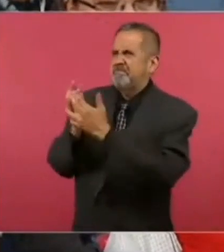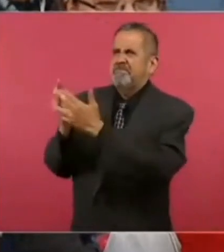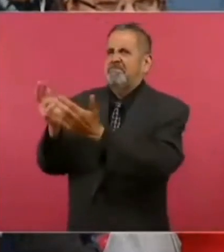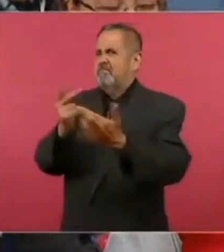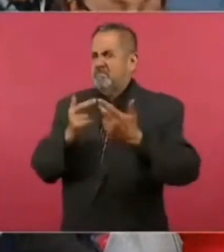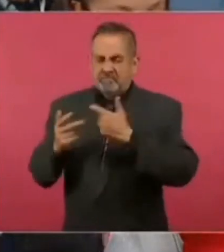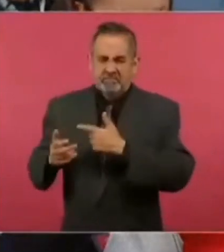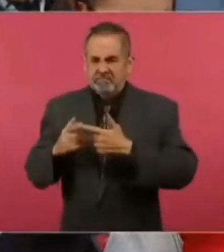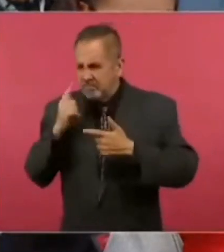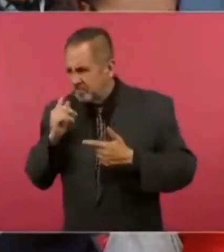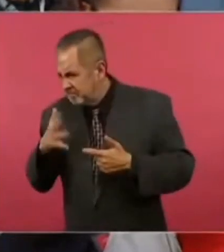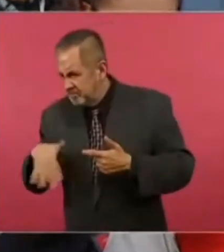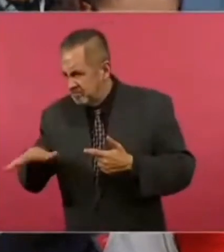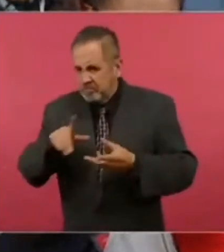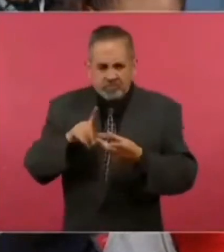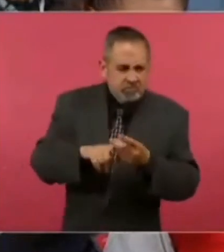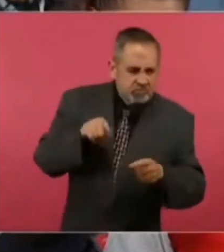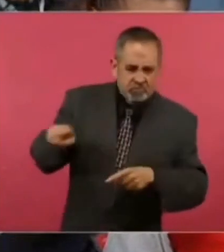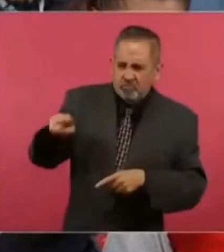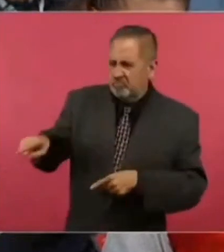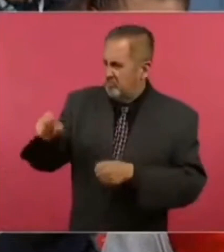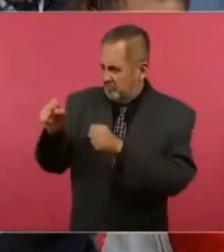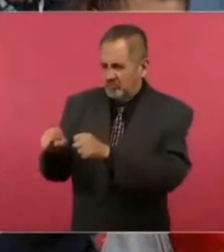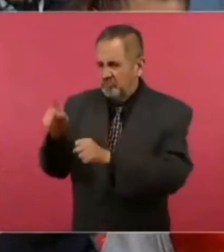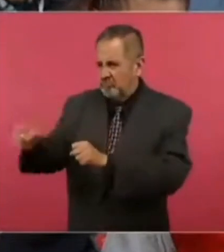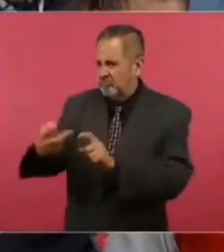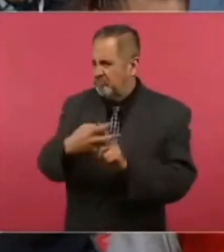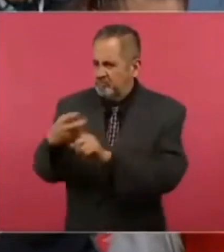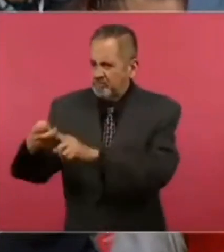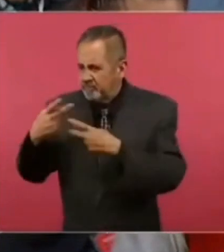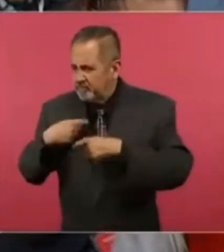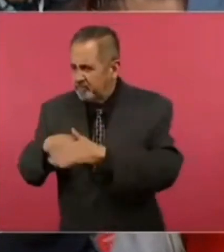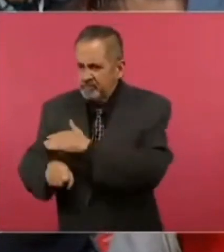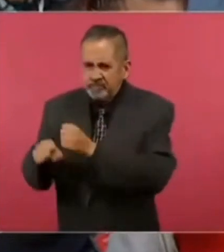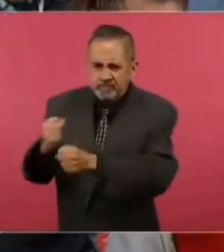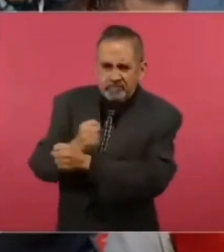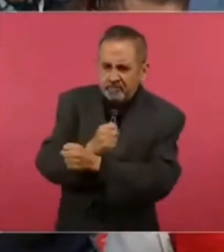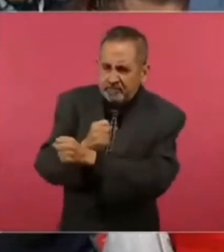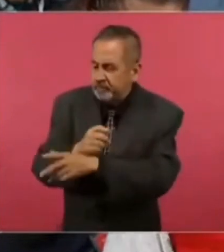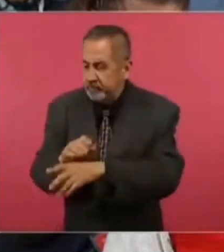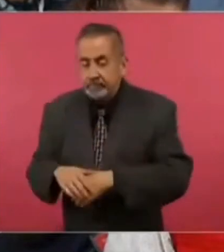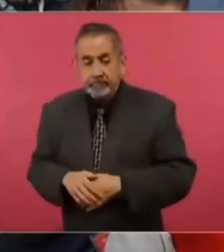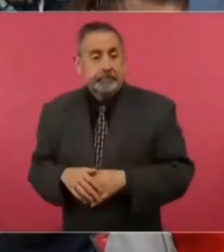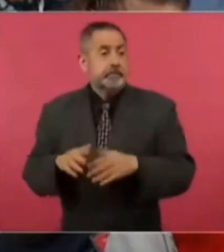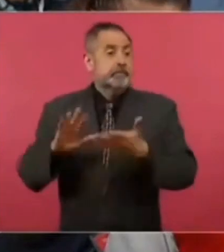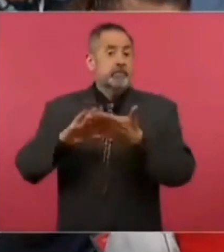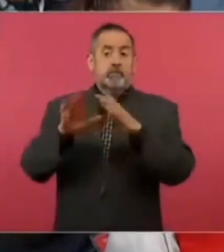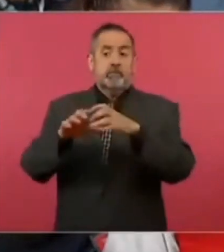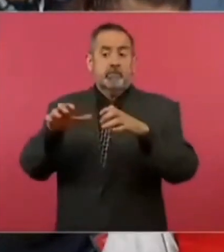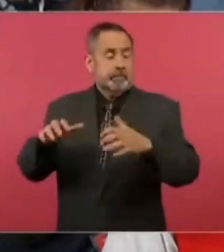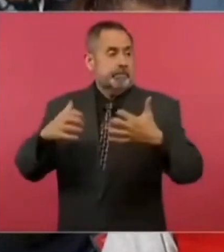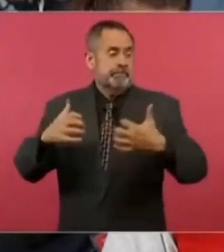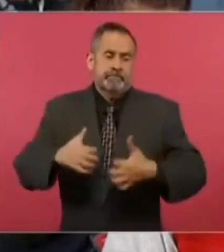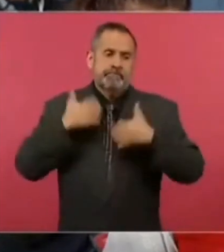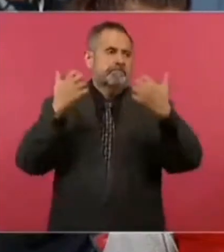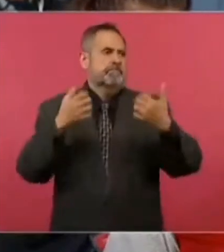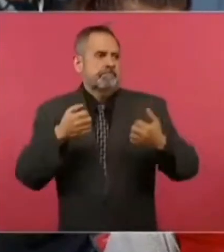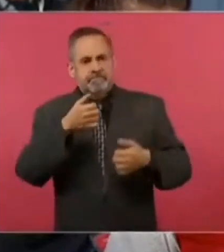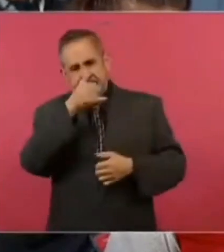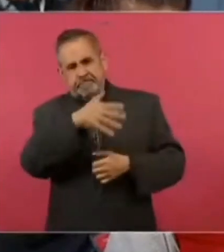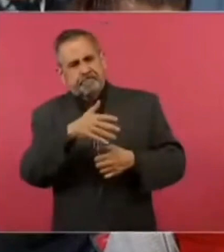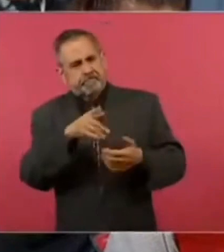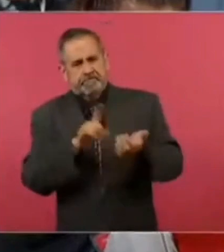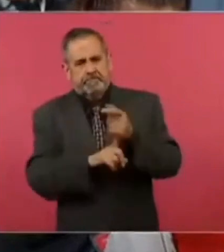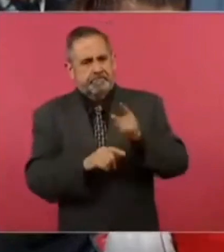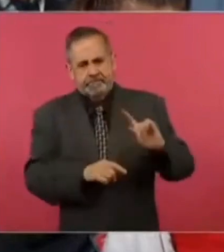porque estaban precisamente buscando secuestradores. La gente, la comunidad reaccionó y reclamó esta situación